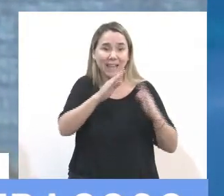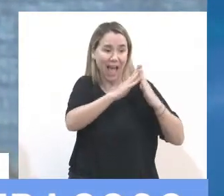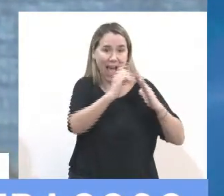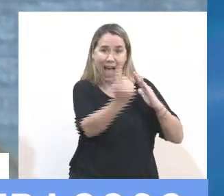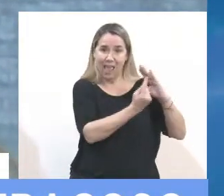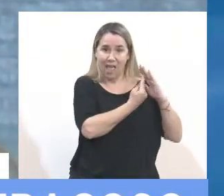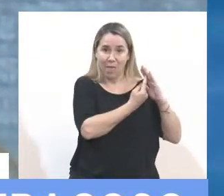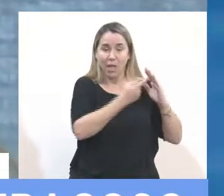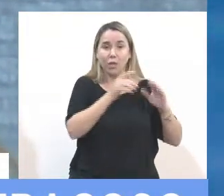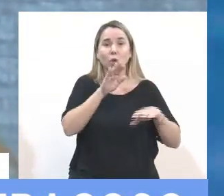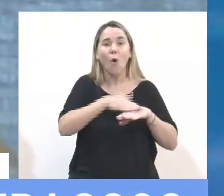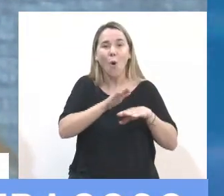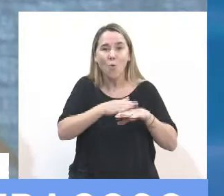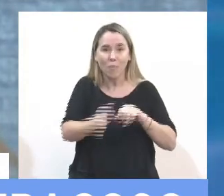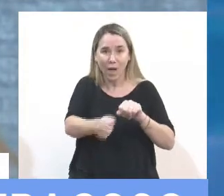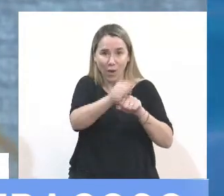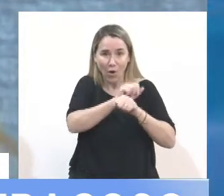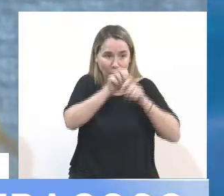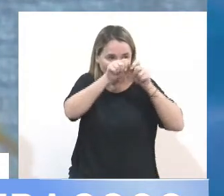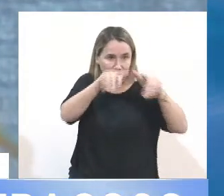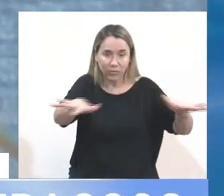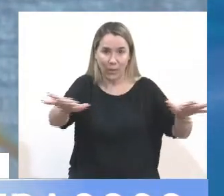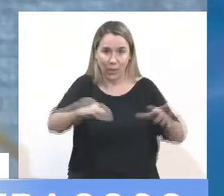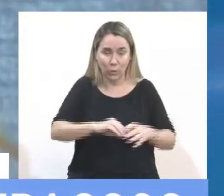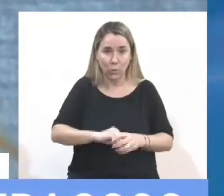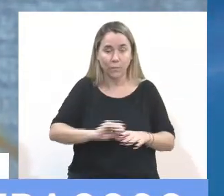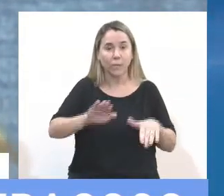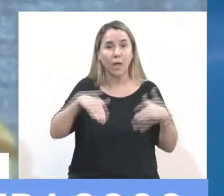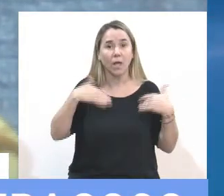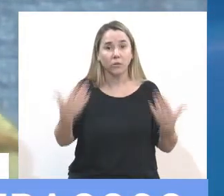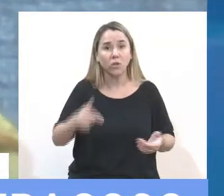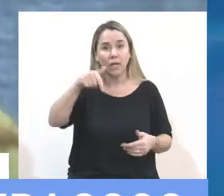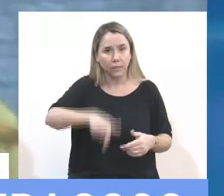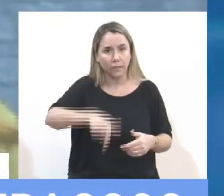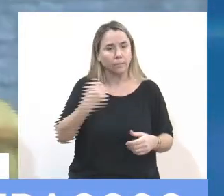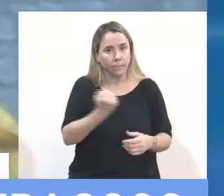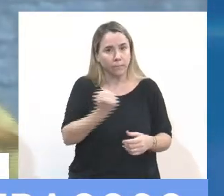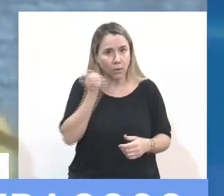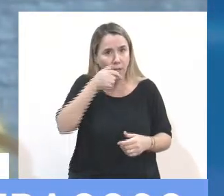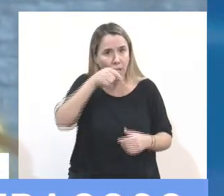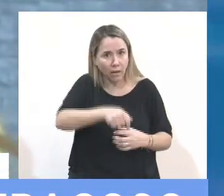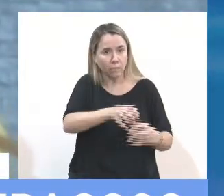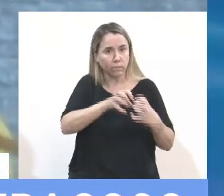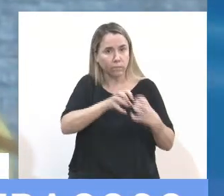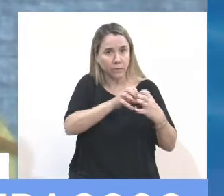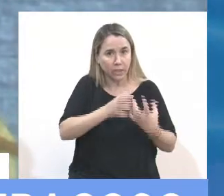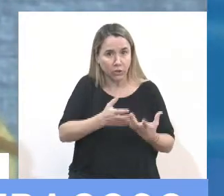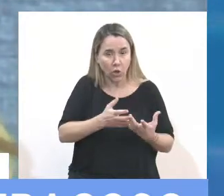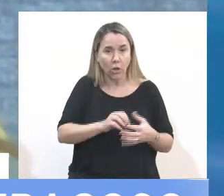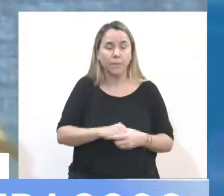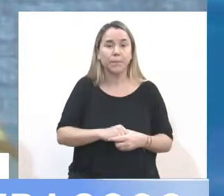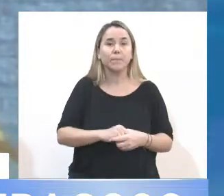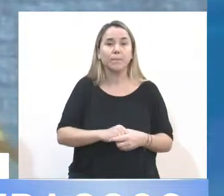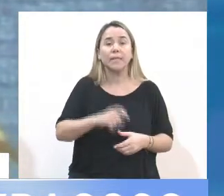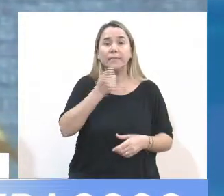la pandemia que estamos transitando. Entonces, más que apropiado este tratamiento, inclusive si se daba la situación de que